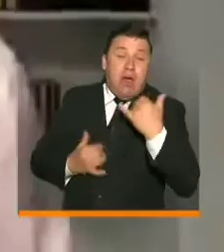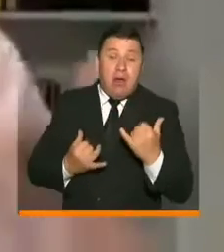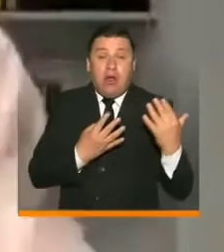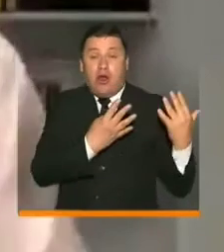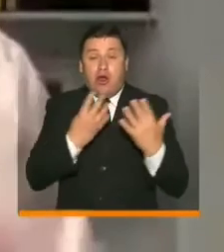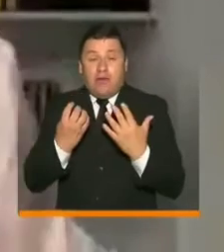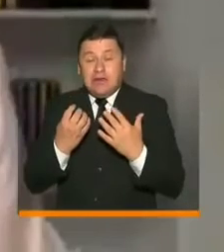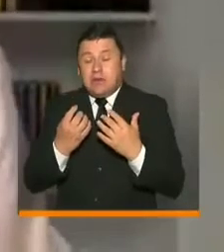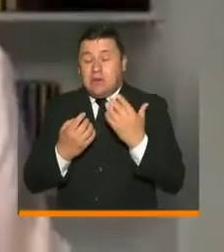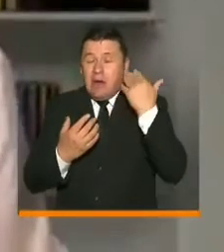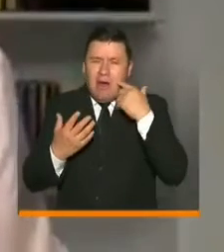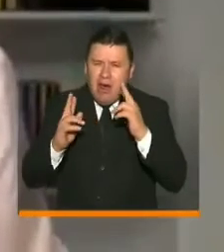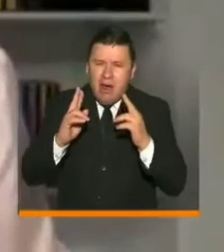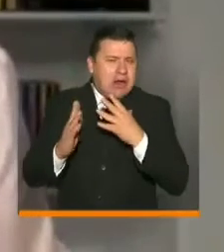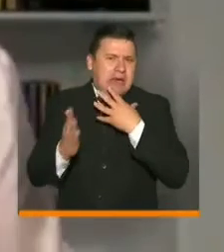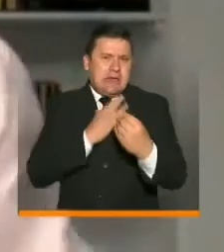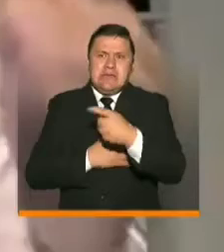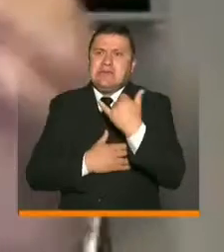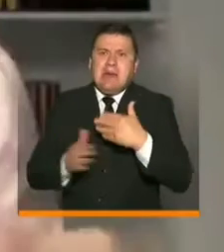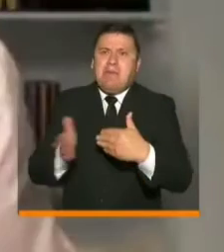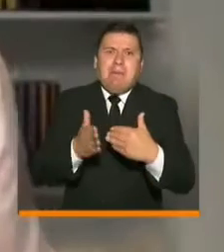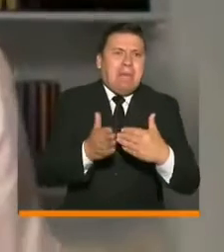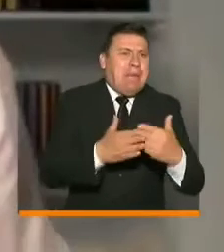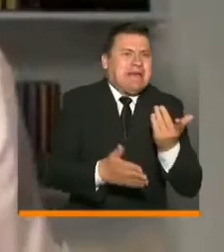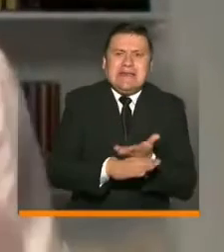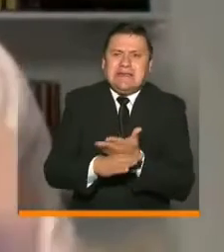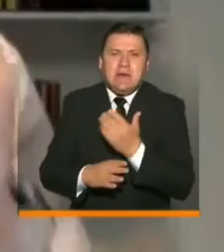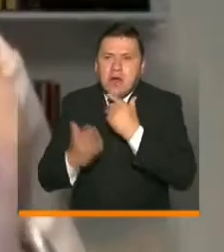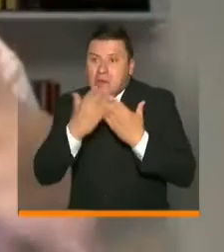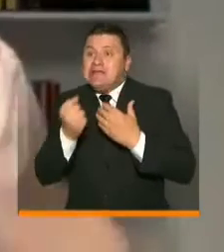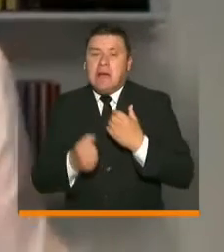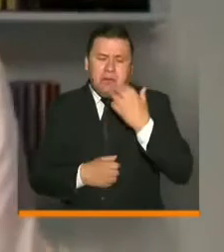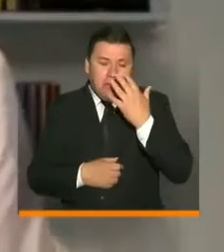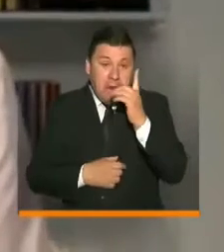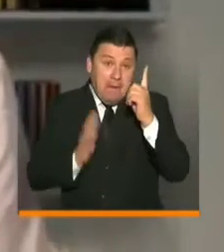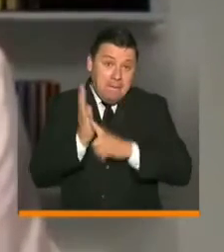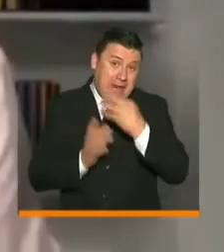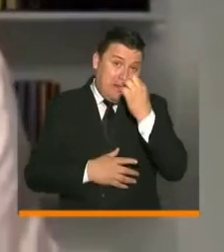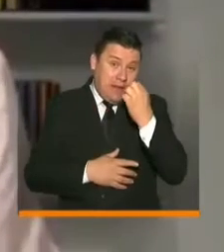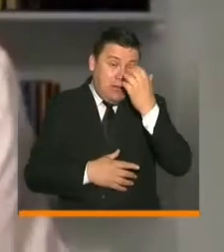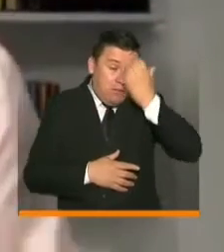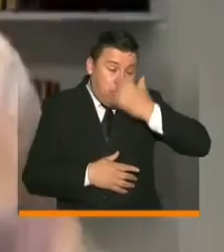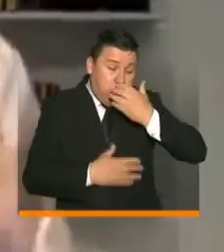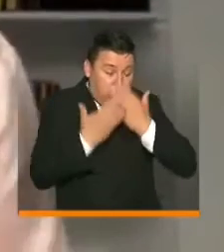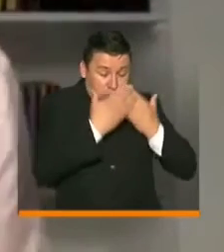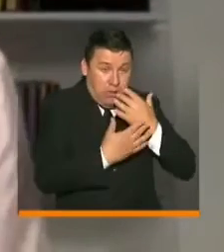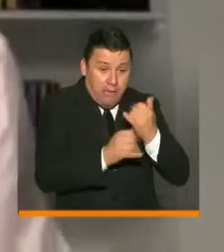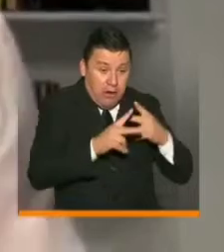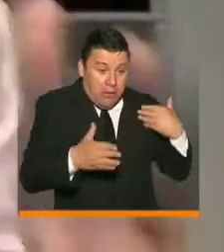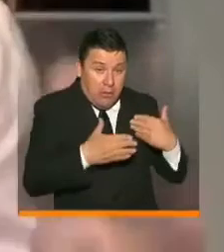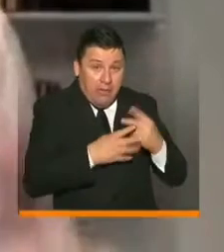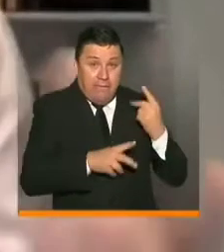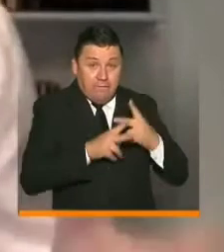900 sospechosos y salimos con el Hospital Raúl Orejuela Bueno a hacer las pruebas. Hemos tomado más de 1.300 pruebas a la fecha. En